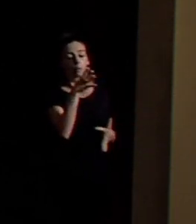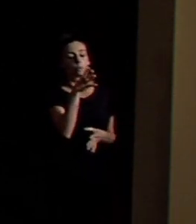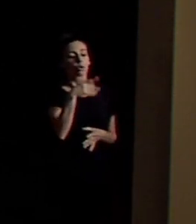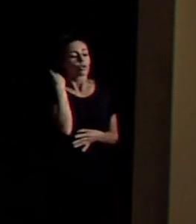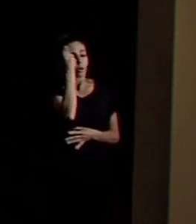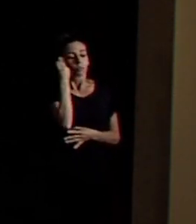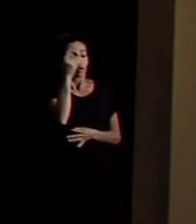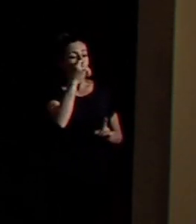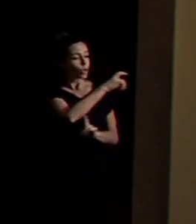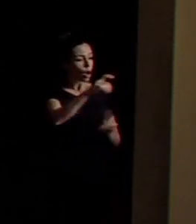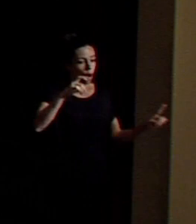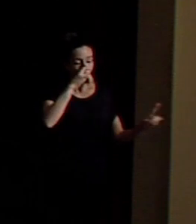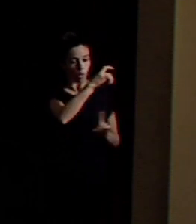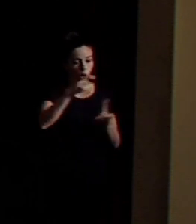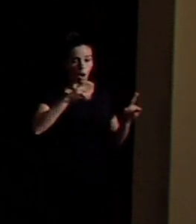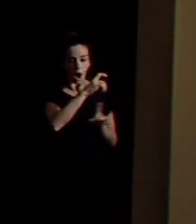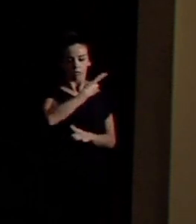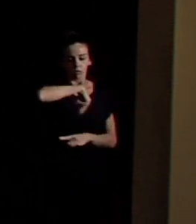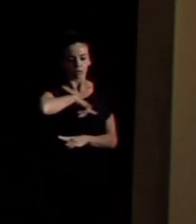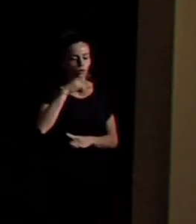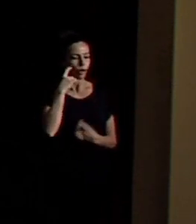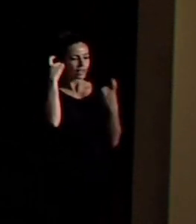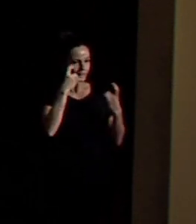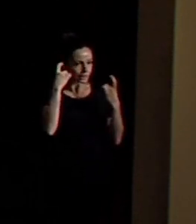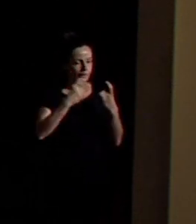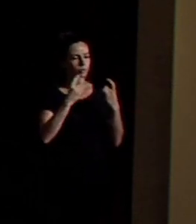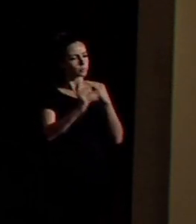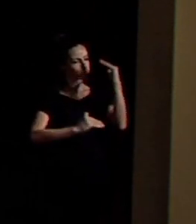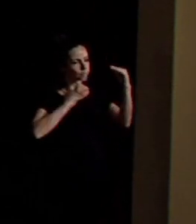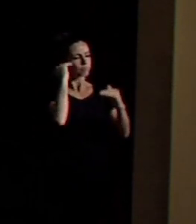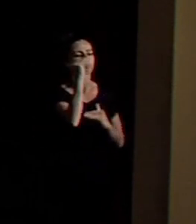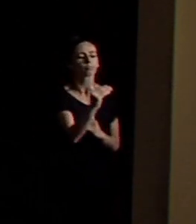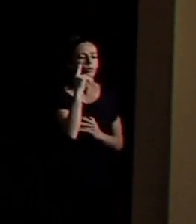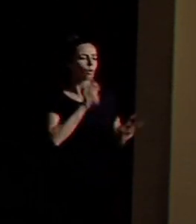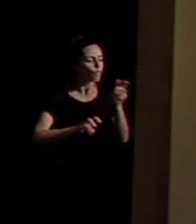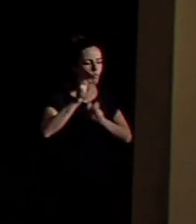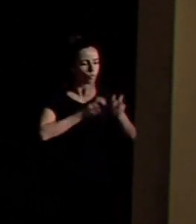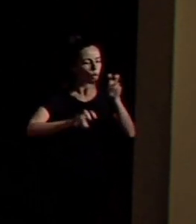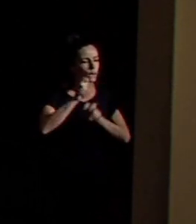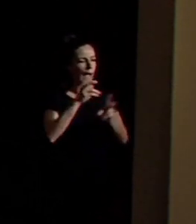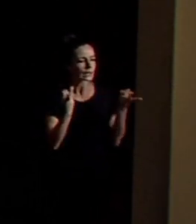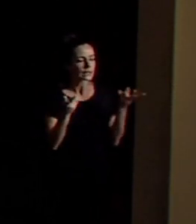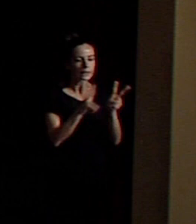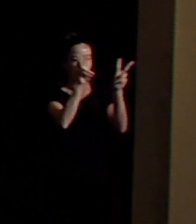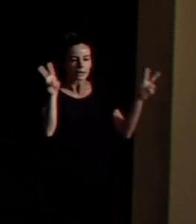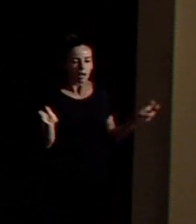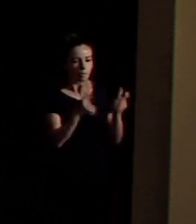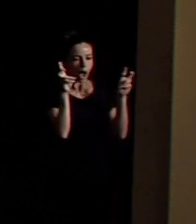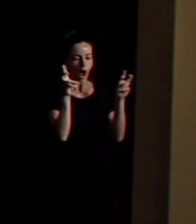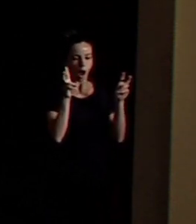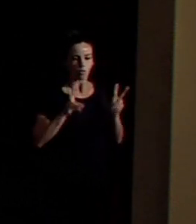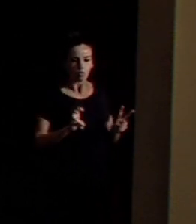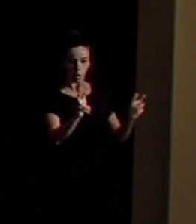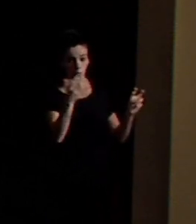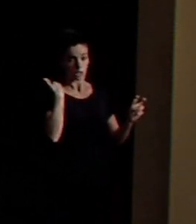creo que todos los años intentamos superarnos, intentamos buscar un tema novedoso, que